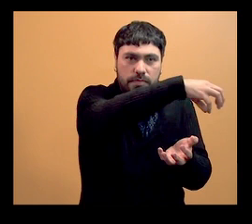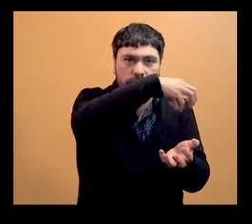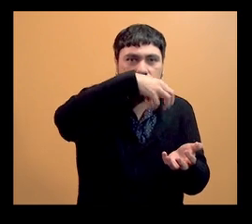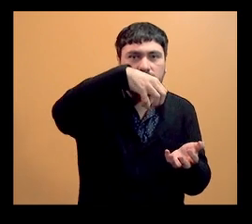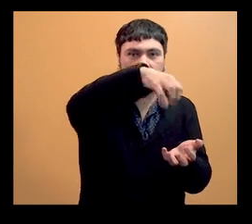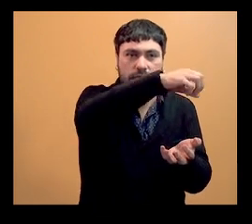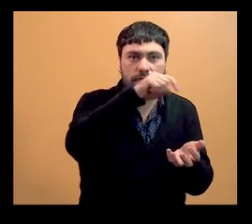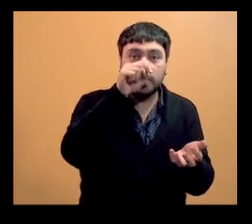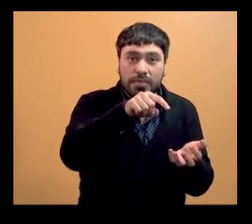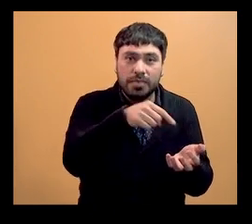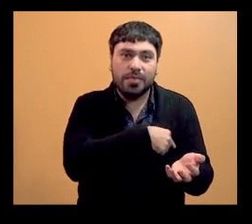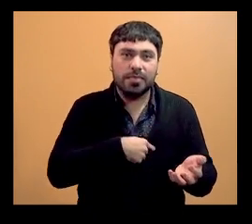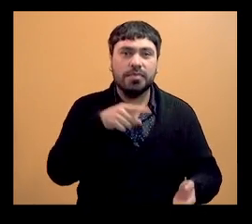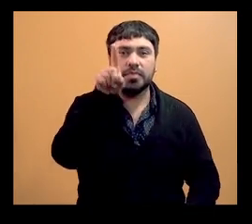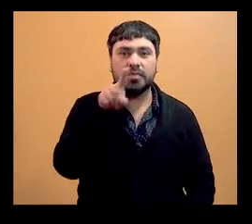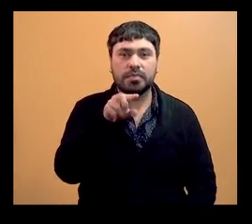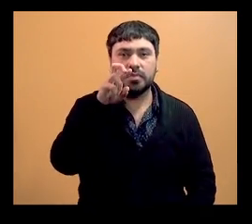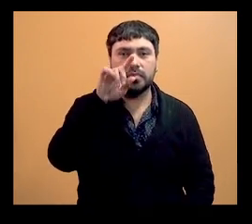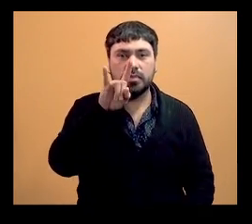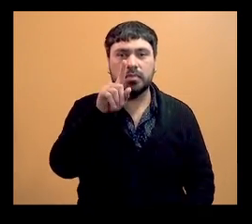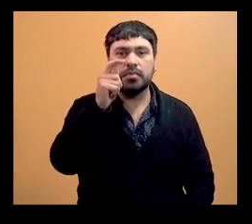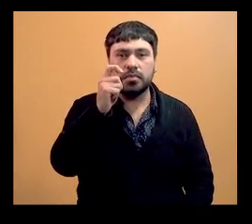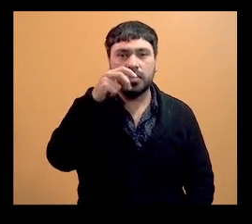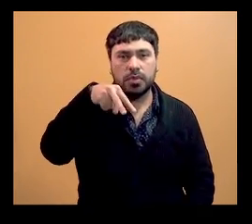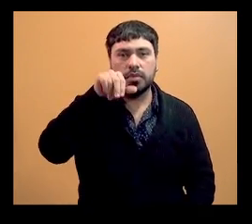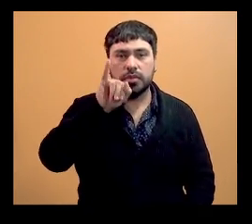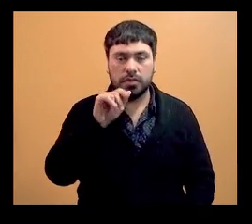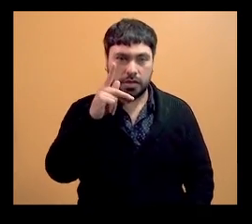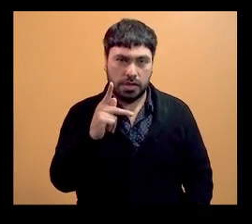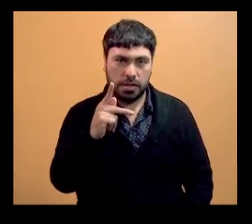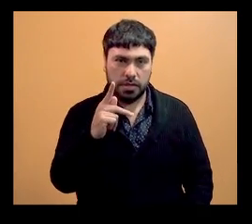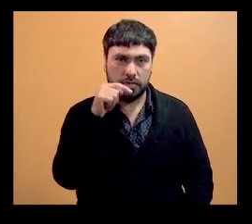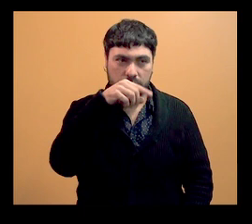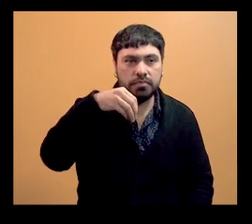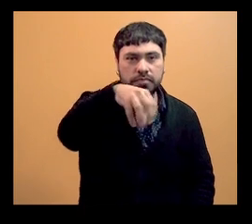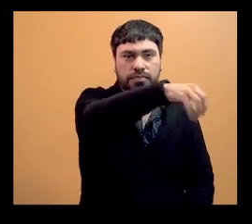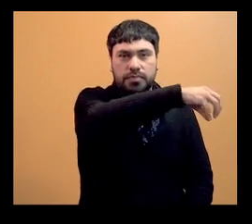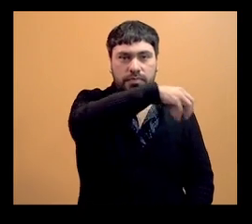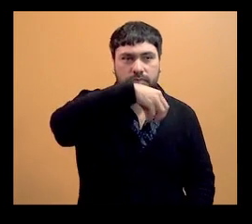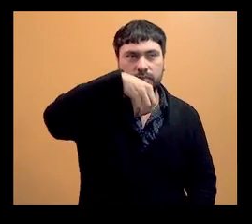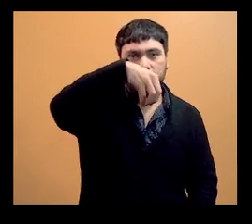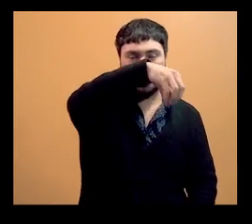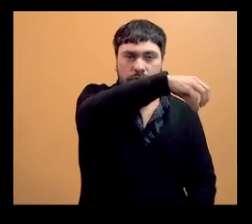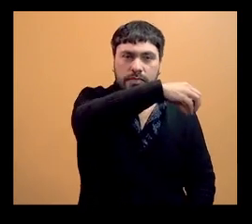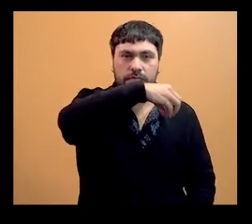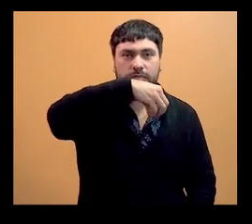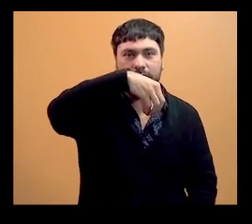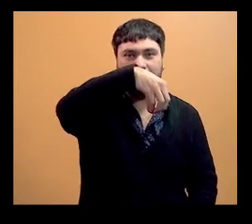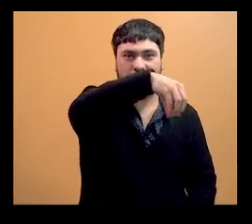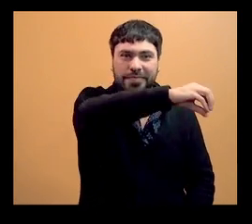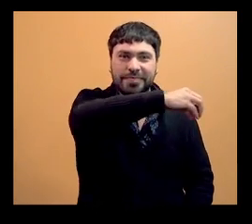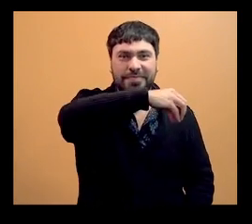radioestaciones en cualquier lugar del mundo en la medida que el Sputnik estuviera sobre esa área. Pero podemos ver el tipo de titulares que